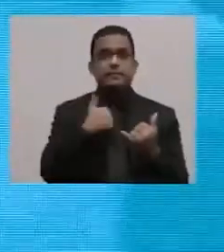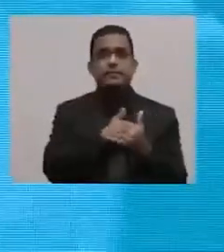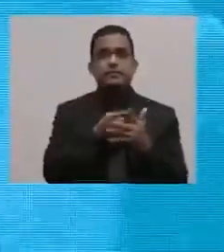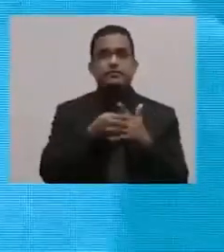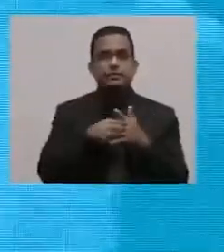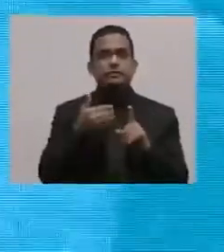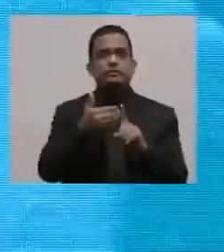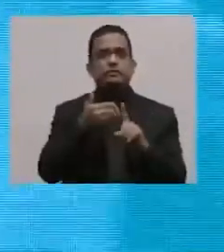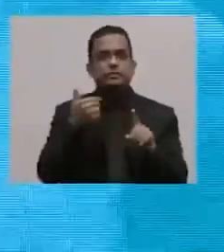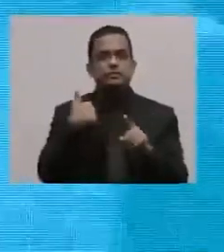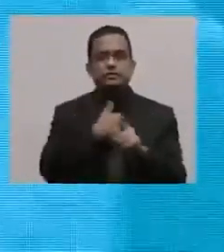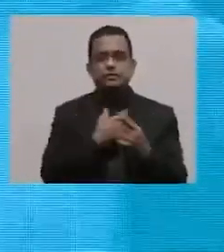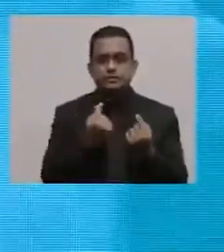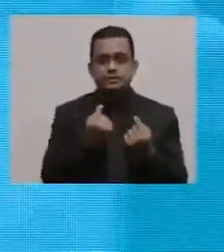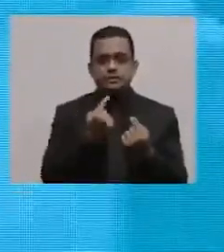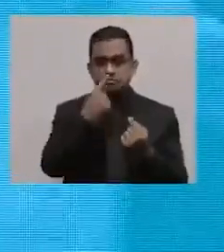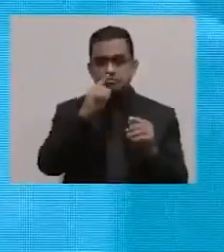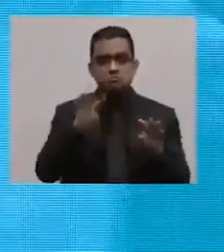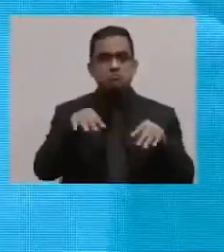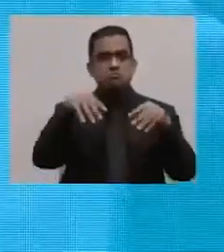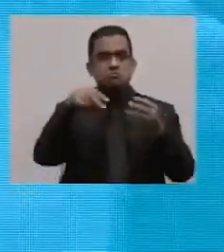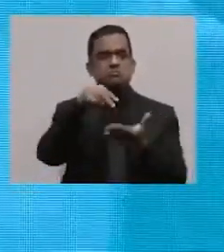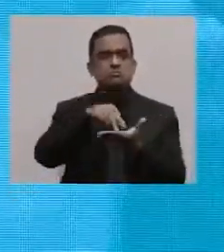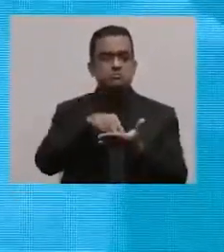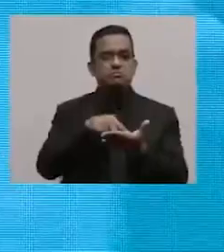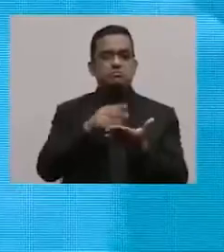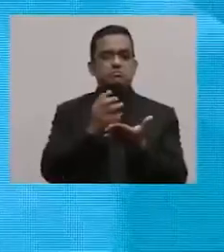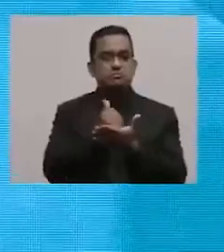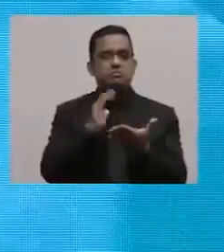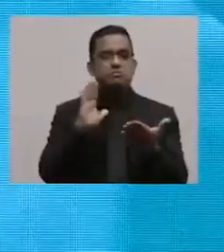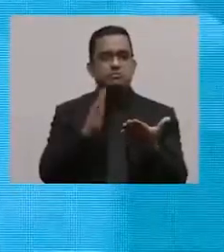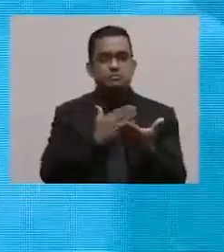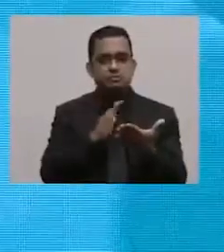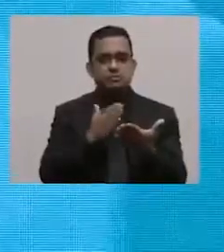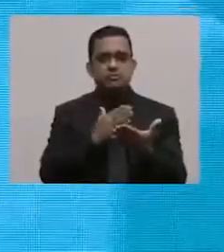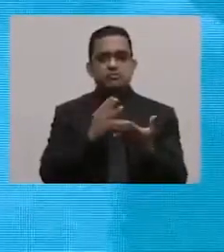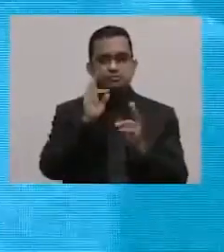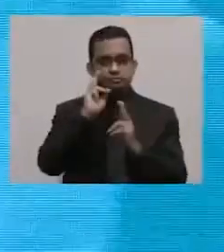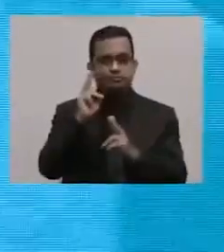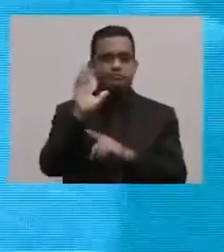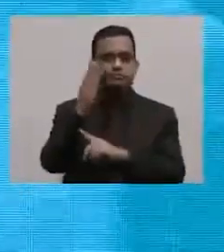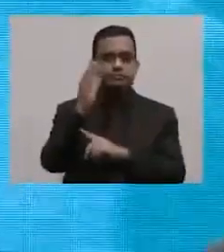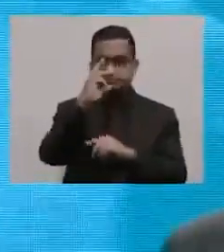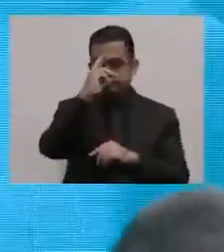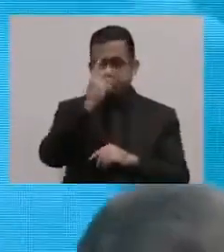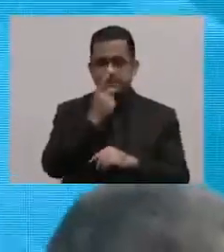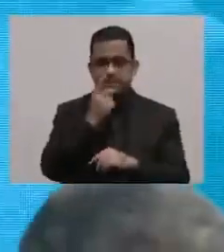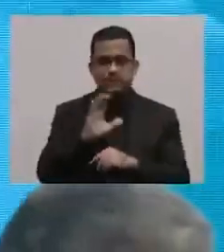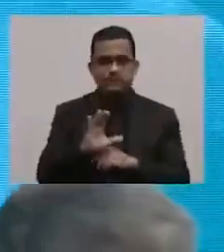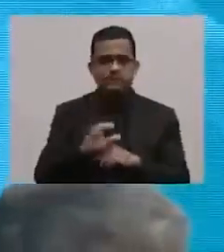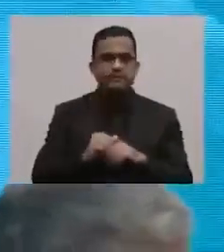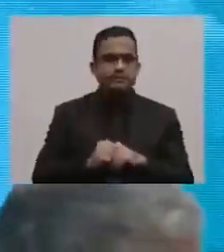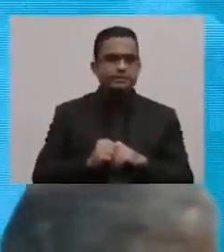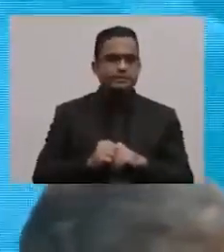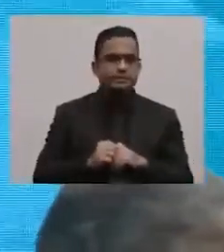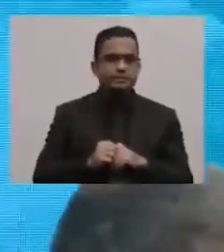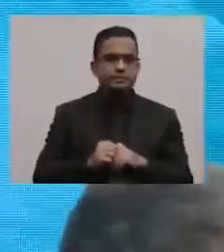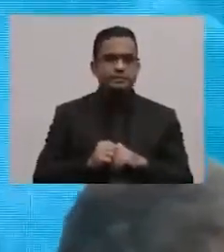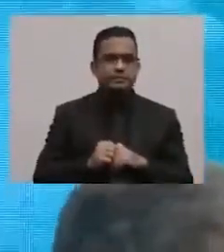iniciar formalmente, a ponernos sobre nuestros pies para entonar las notas gloriosas de nuestro himno nacional.